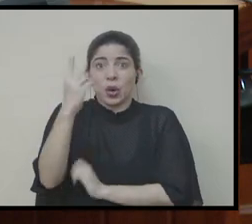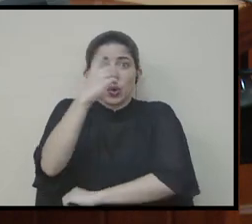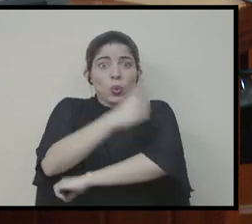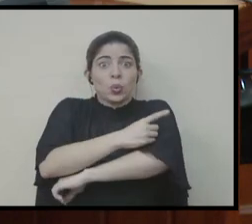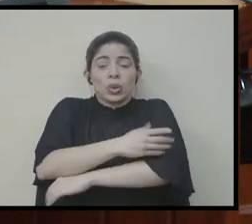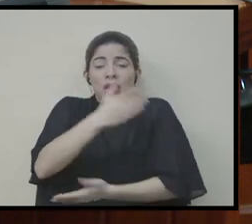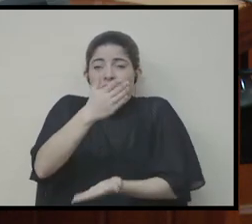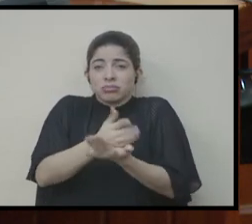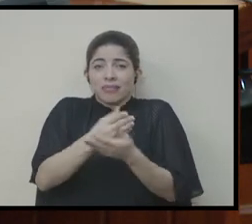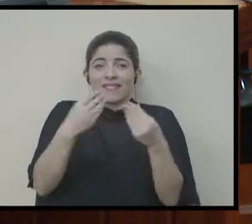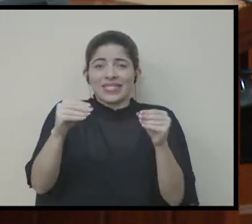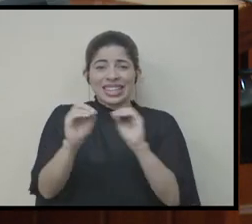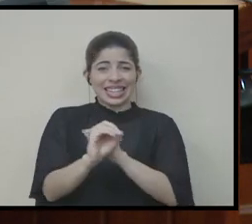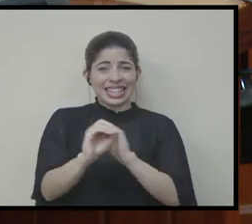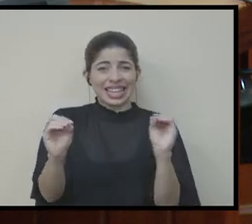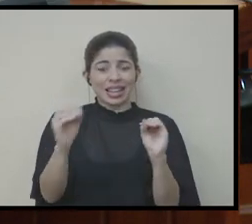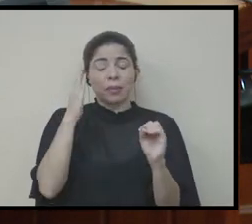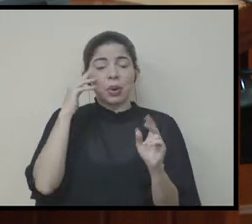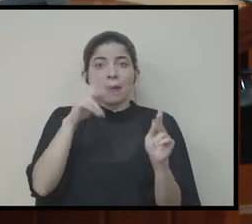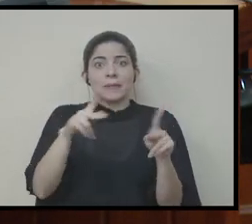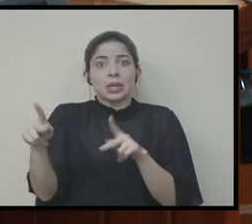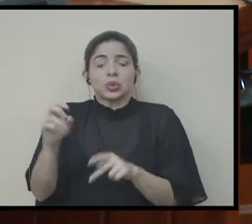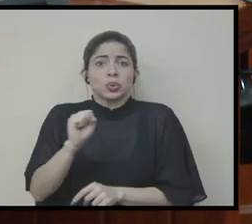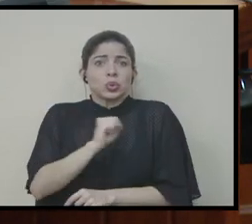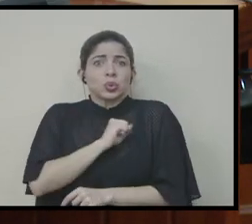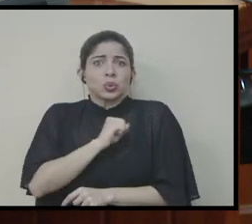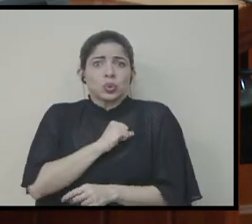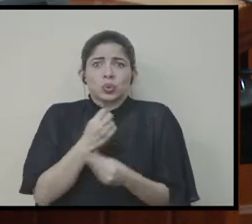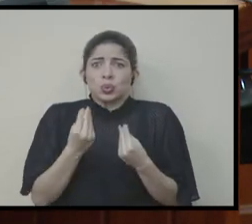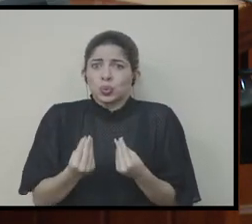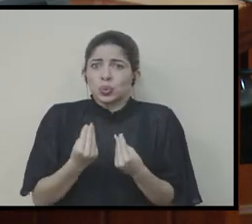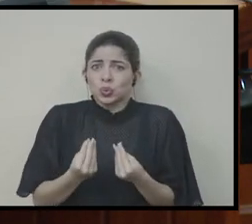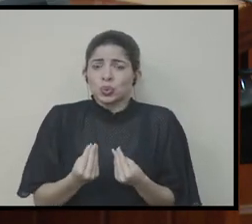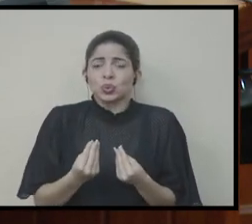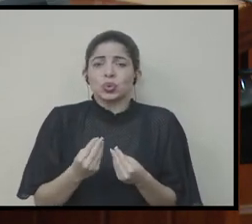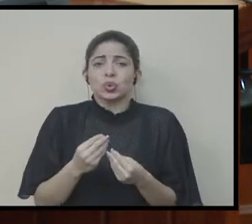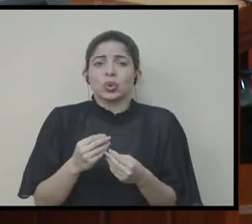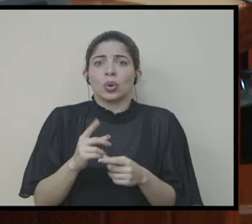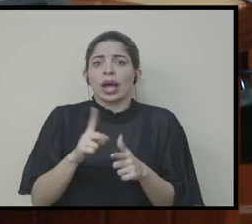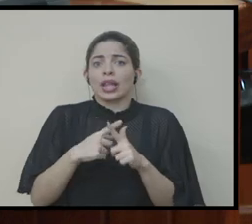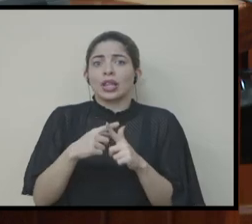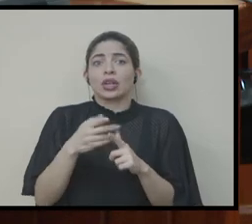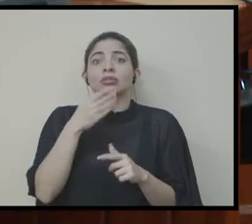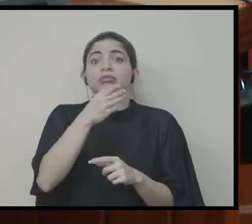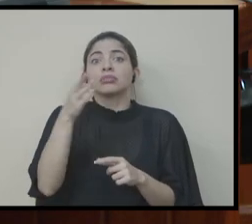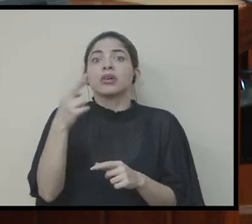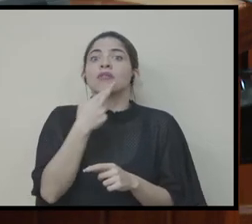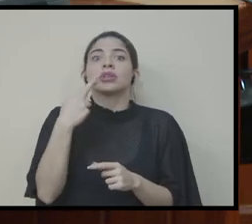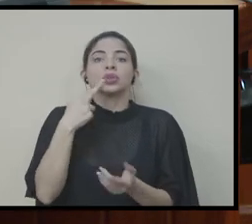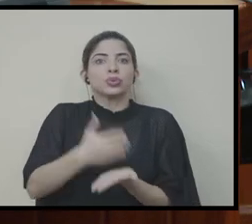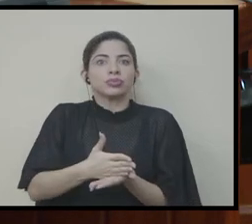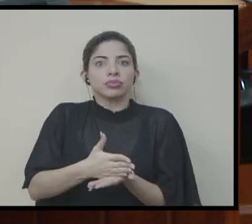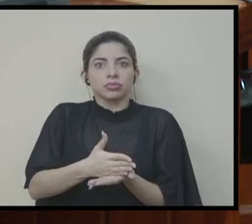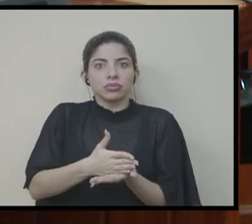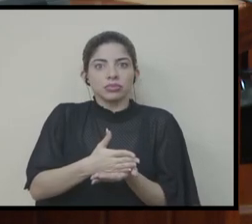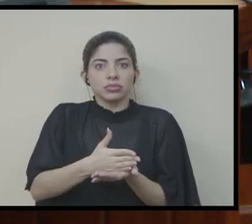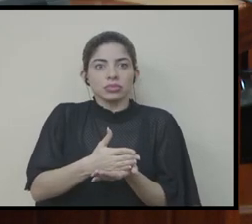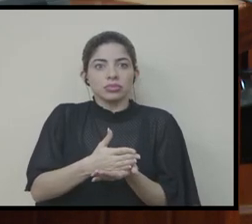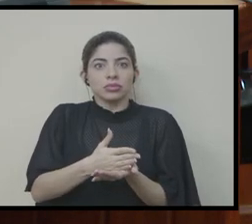otro. Porque, ¿verdad? Y la gente se asustó muchísimo y pararon de ir muchos restaurantes.